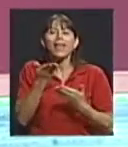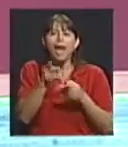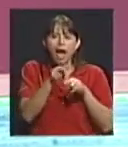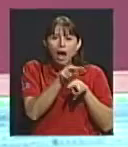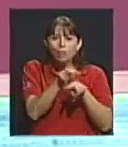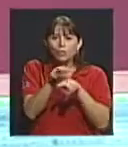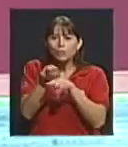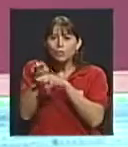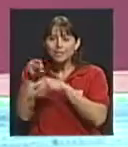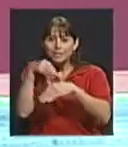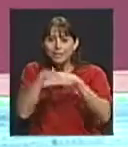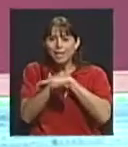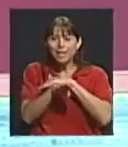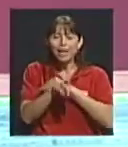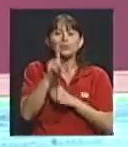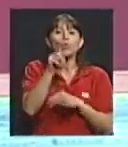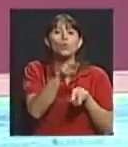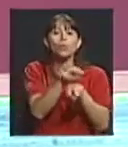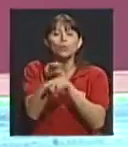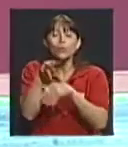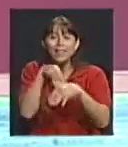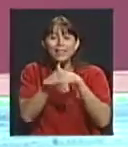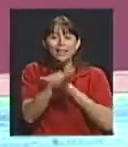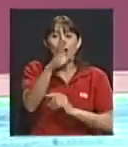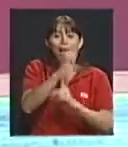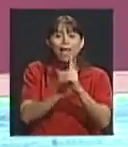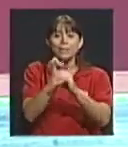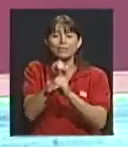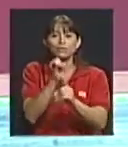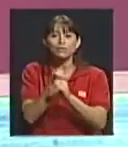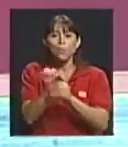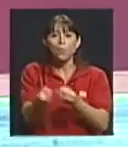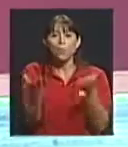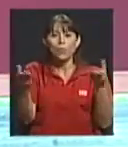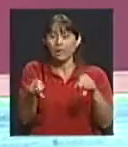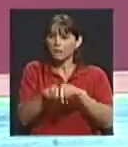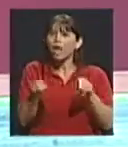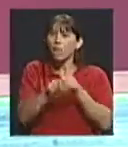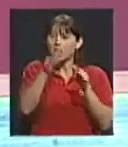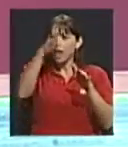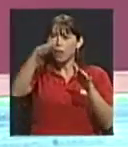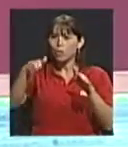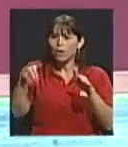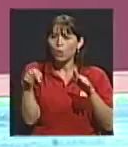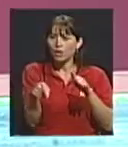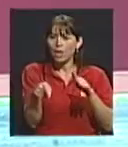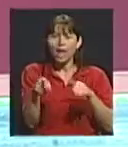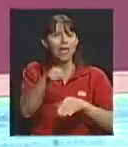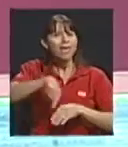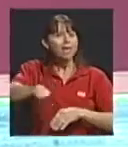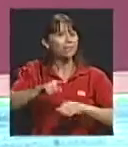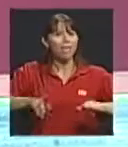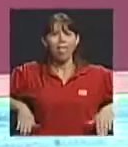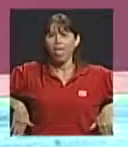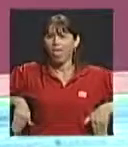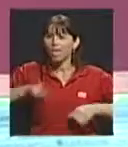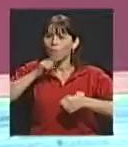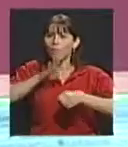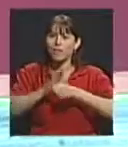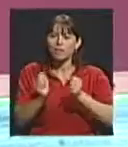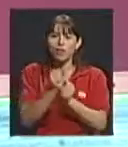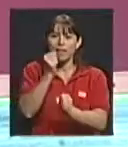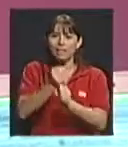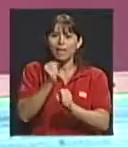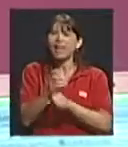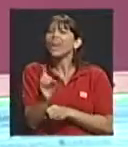institución pública y también estoy hablando de la contraloría general de la república no están cumpliendo con la tarea dónde han estado las